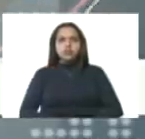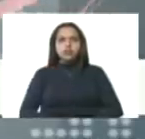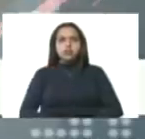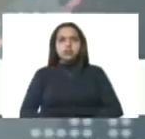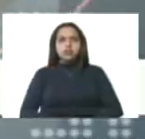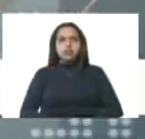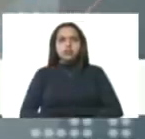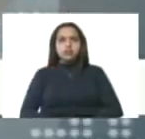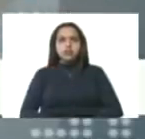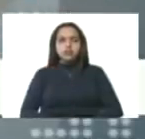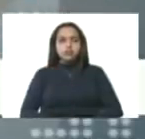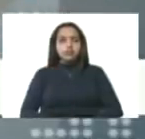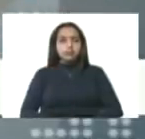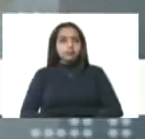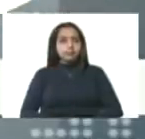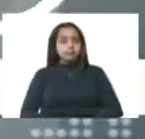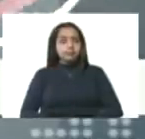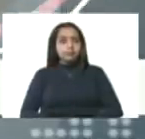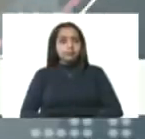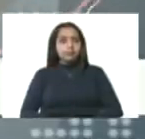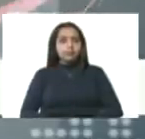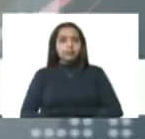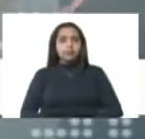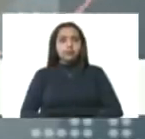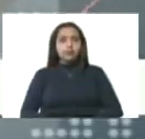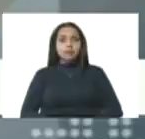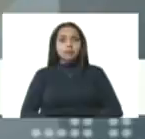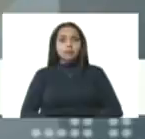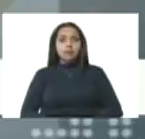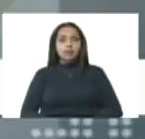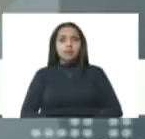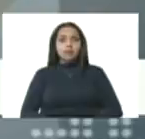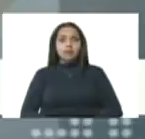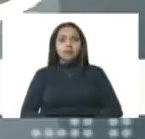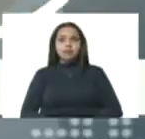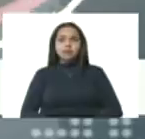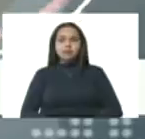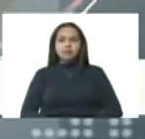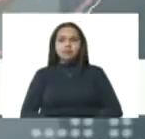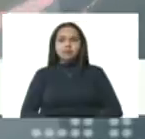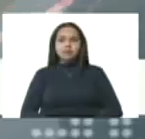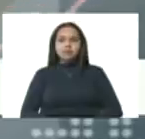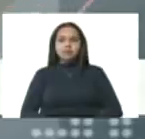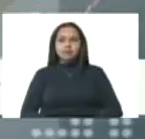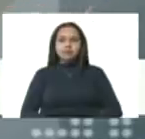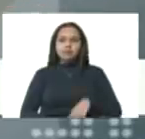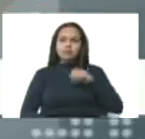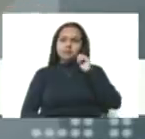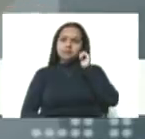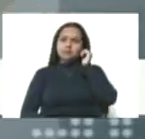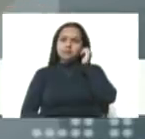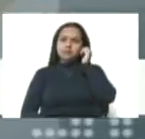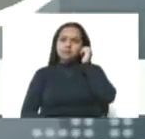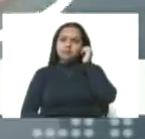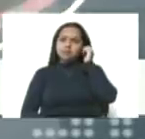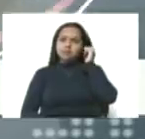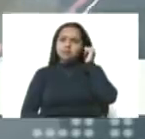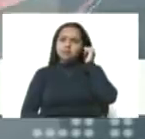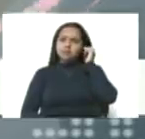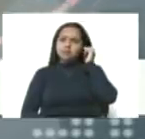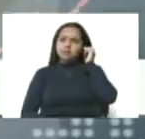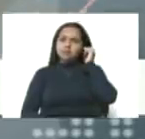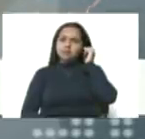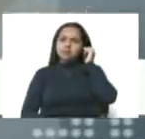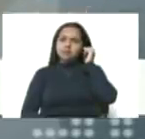en Miranda. Son 32 casos de Miranda. Luego tenemos 14 casos en La Guaira. Estoy